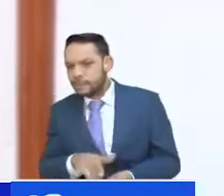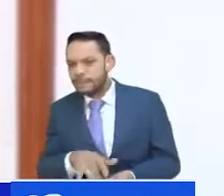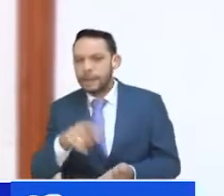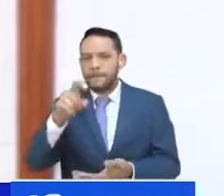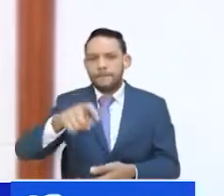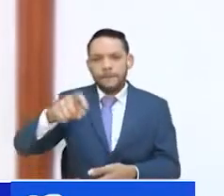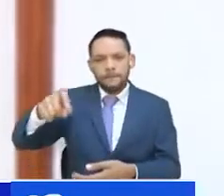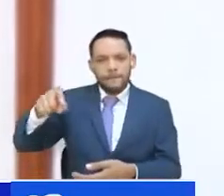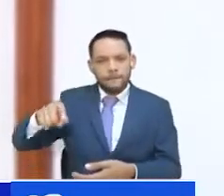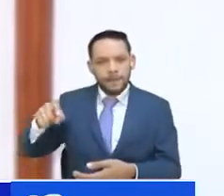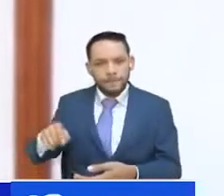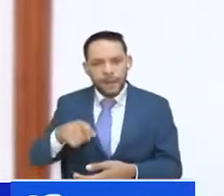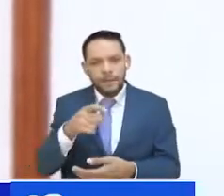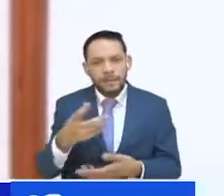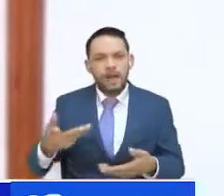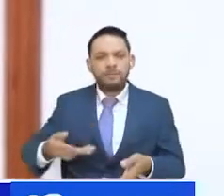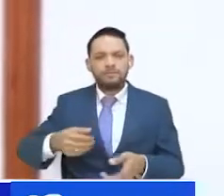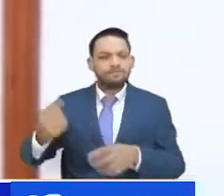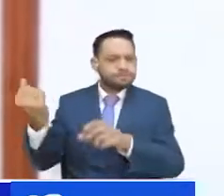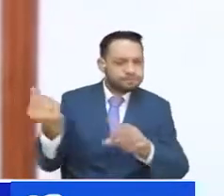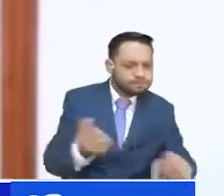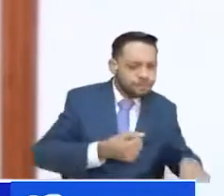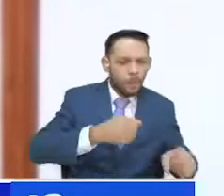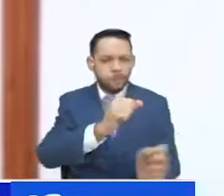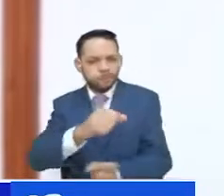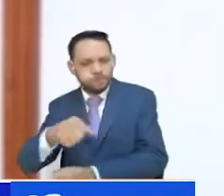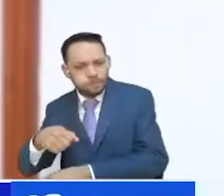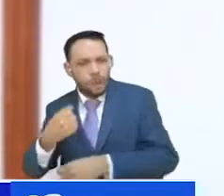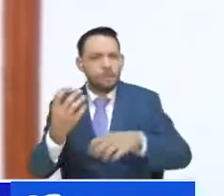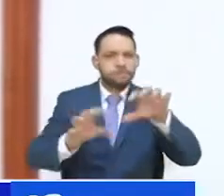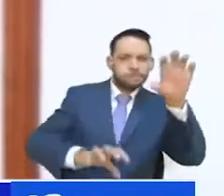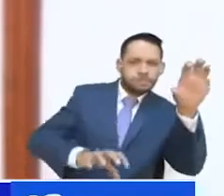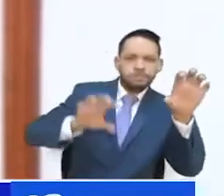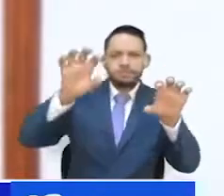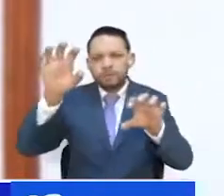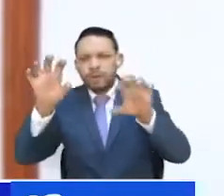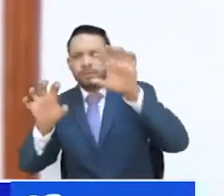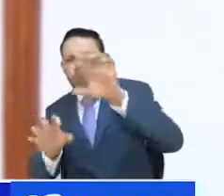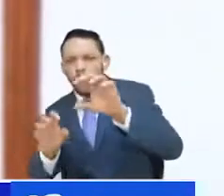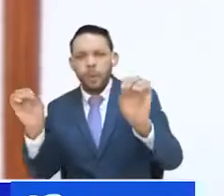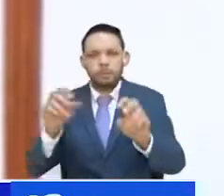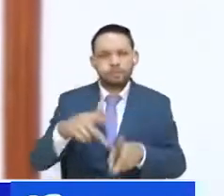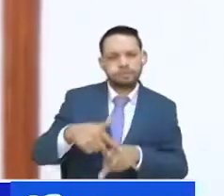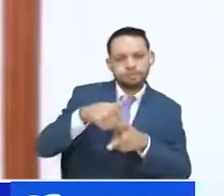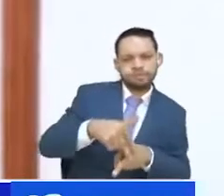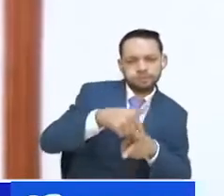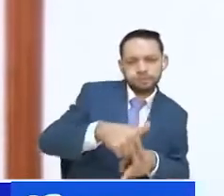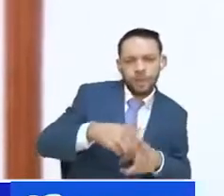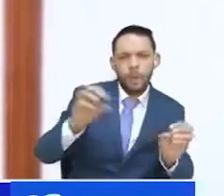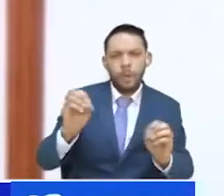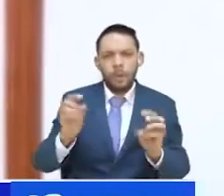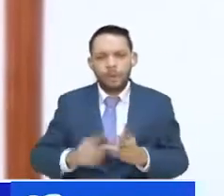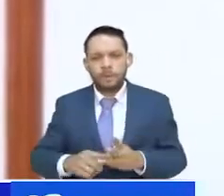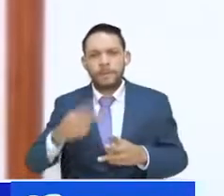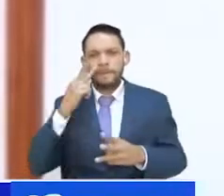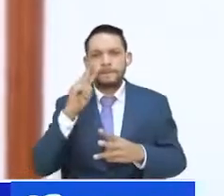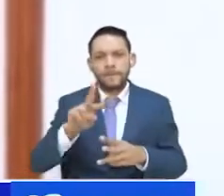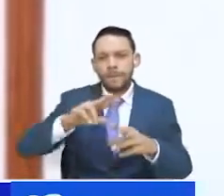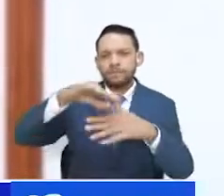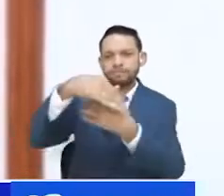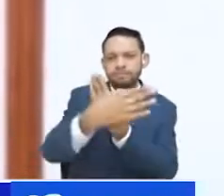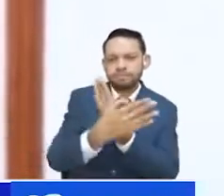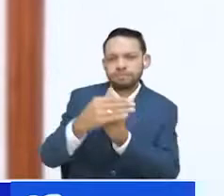caso balsaje, canotaje, parapente, cabalgatas, rutas de avistamiento de aves,